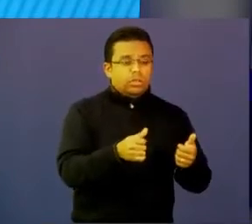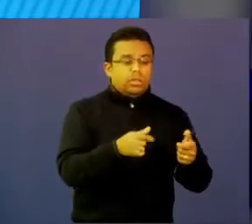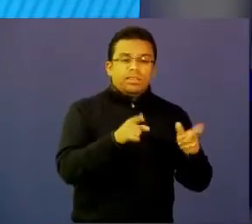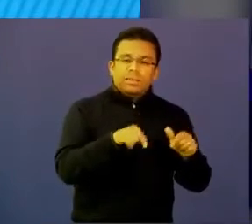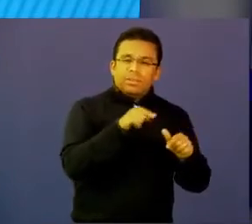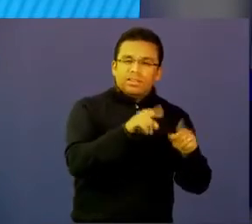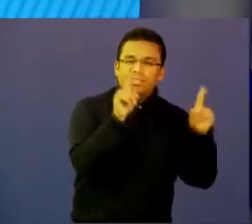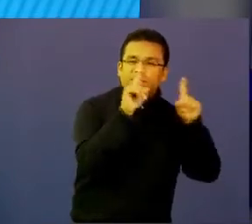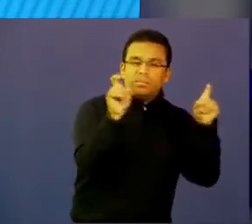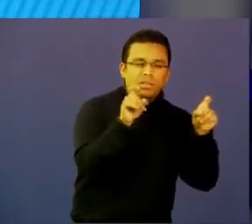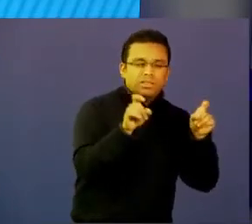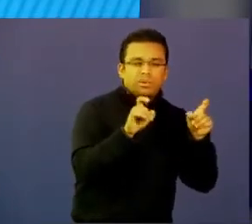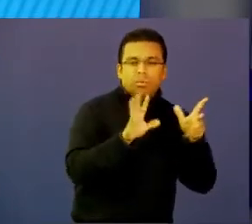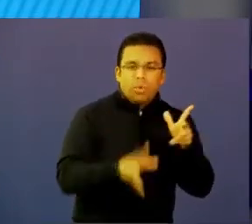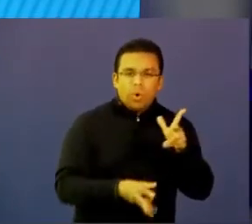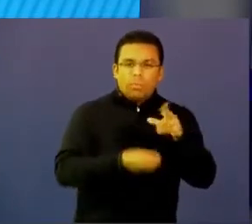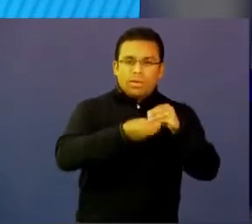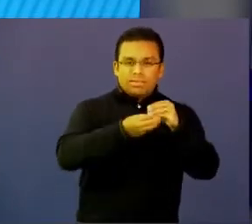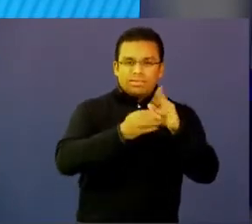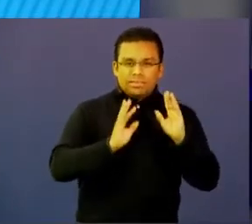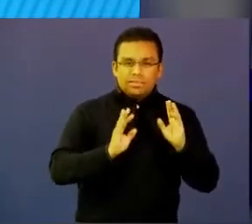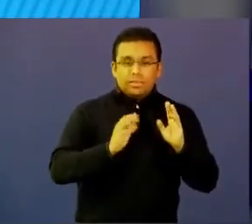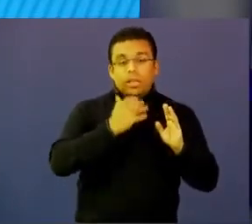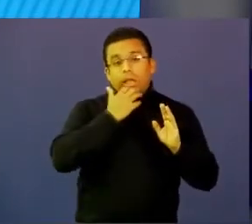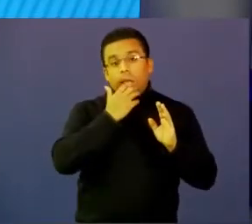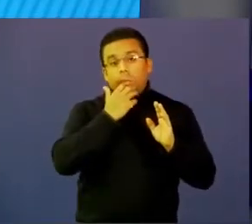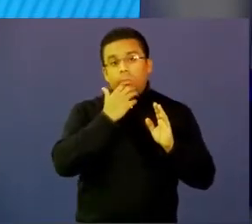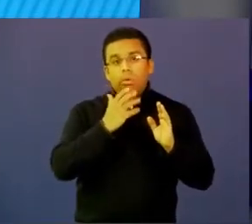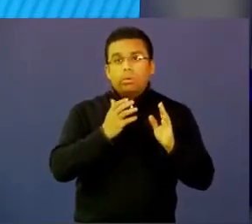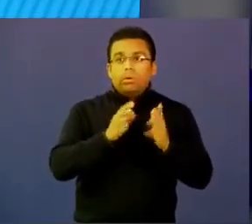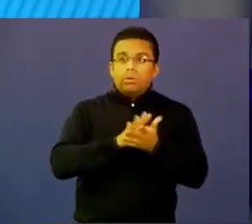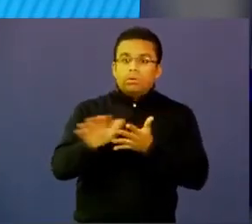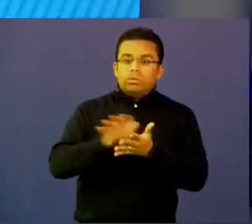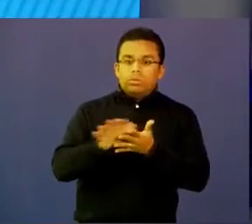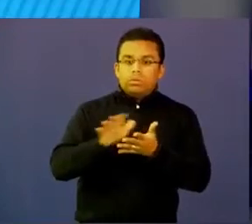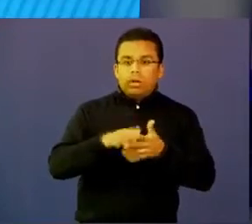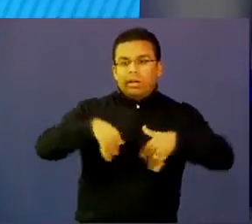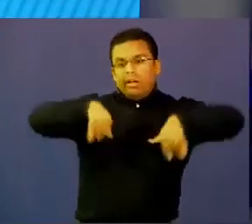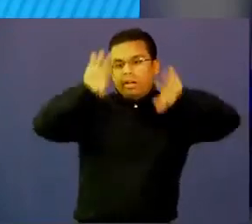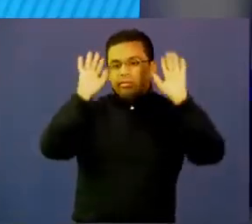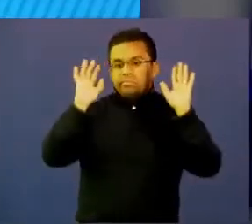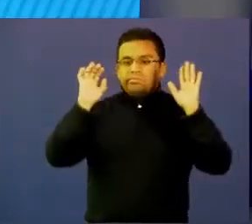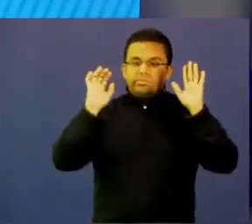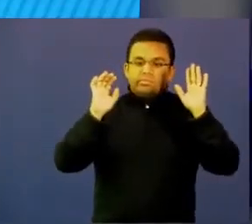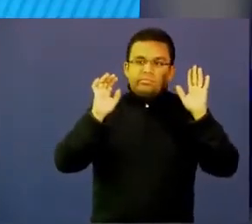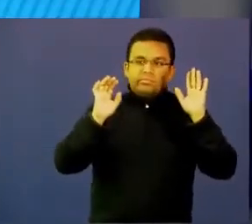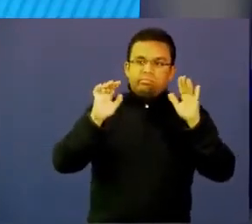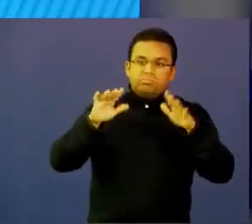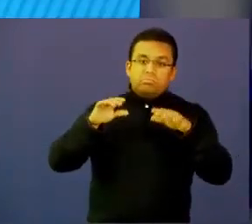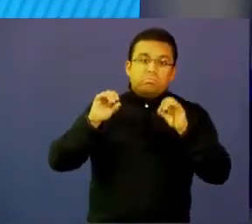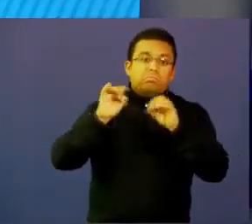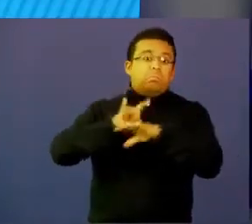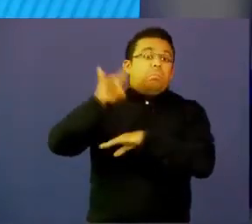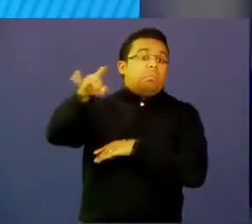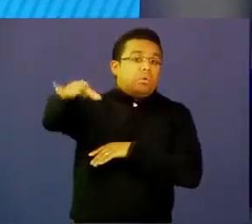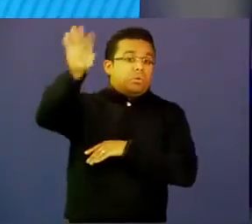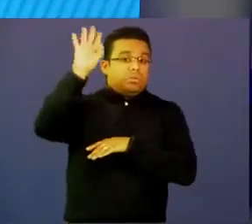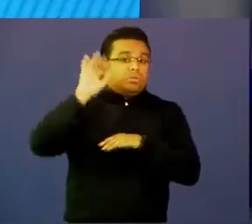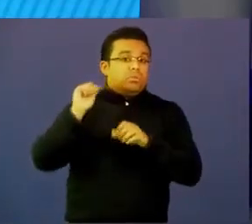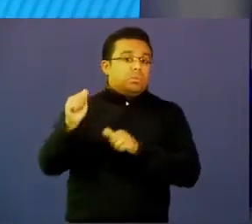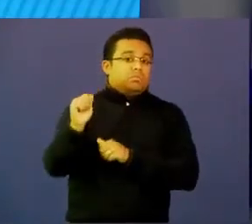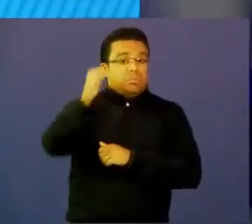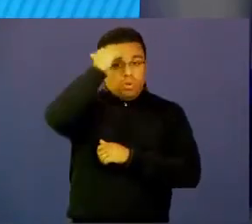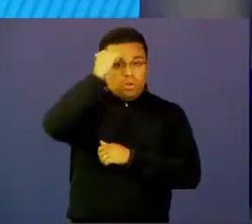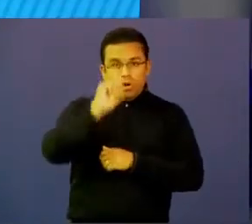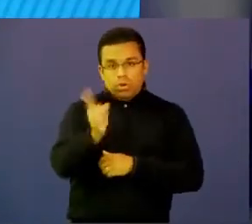absolutamente complementarios. Entonces, no se trata de deshumanizar, al contrario, necesitamos el trabajo de los maestros, de los pedagogos,